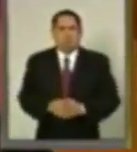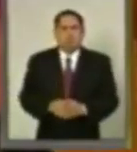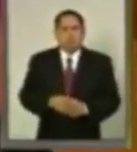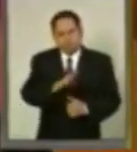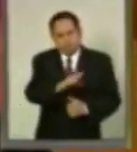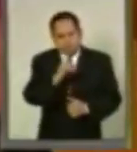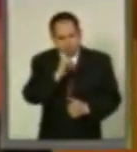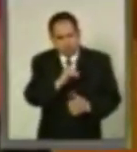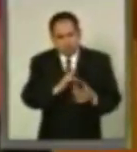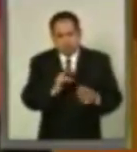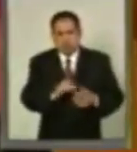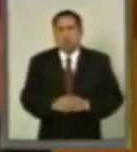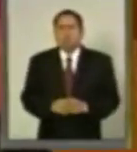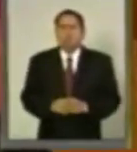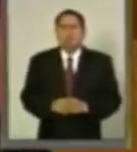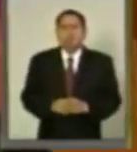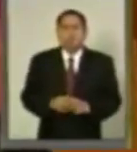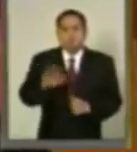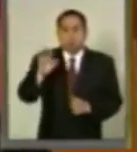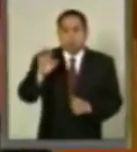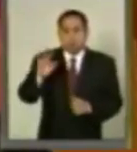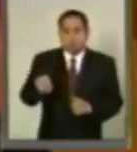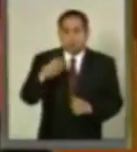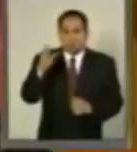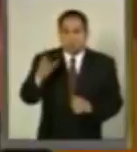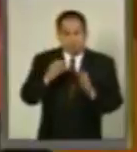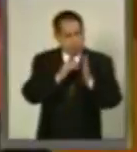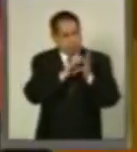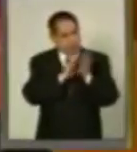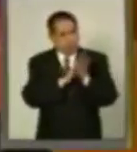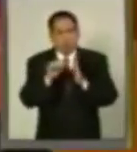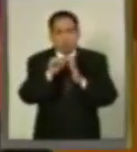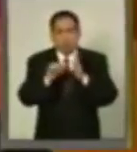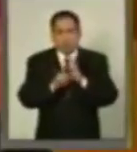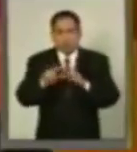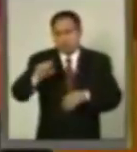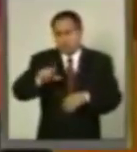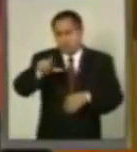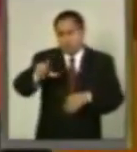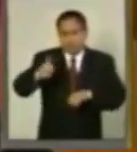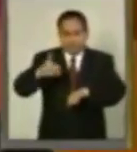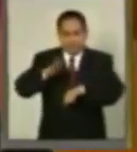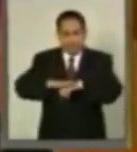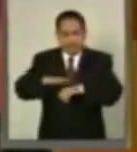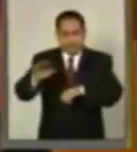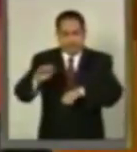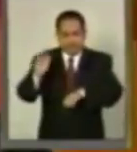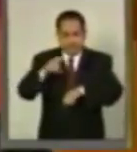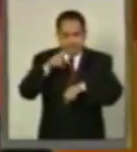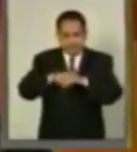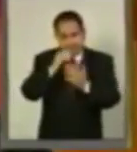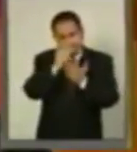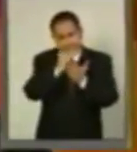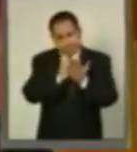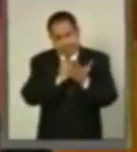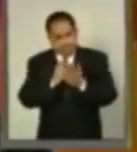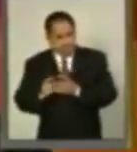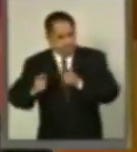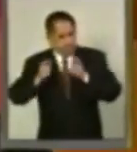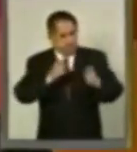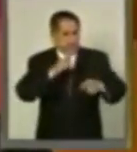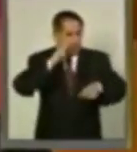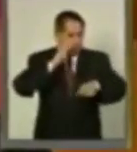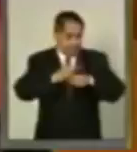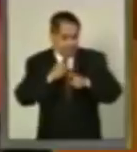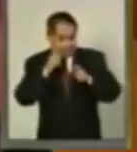Miren, de las 43 facciones del artículo 27 de la Administración Pública Federal que le atribuyen el